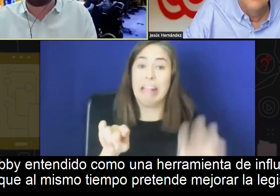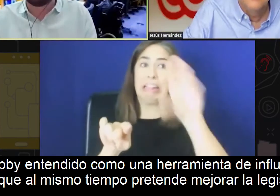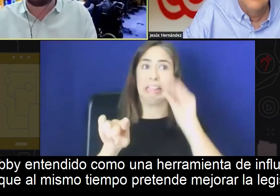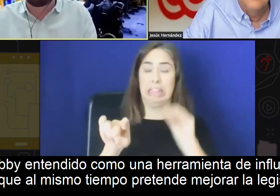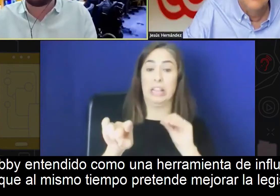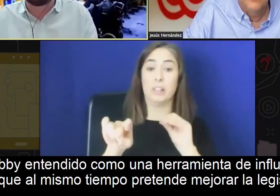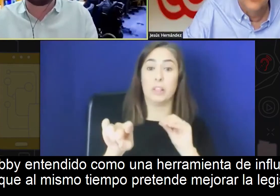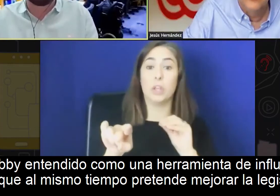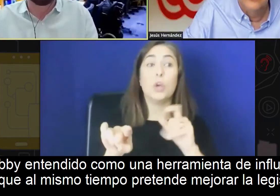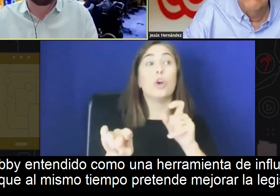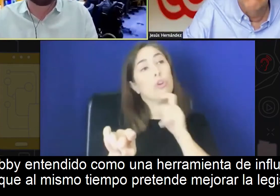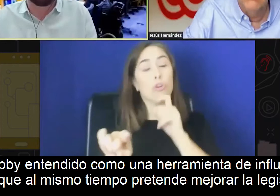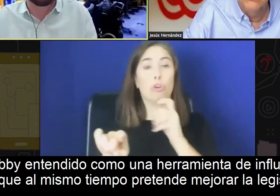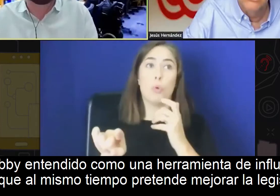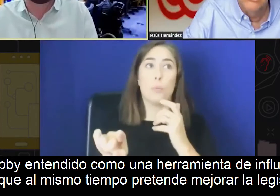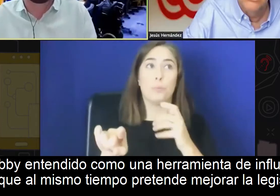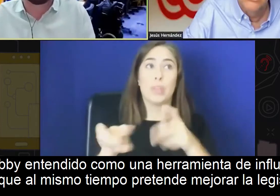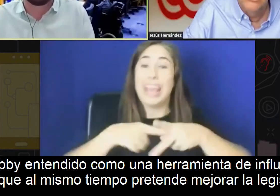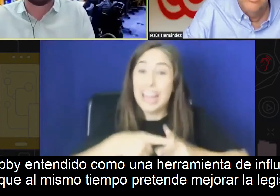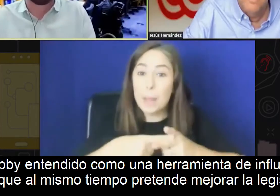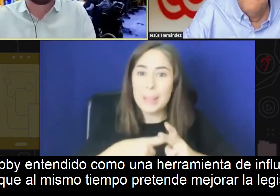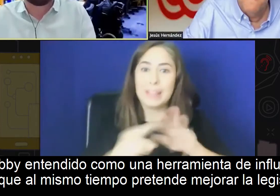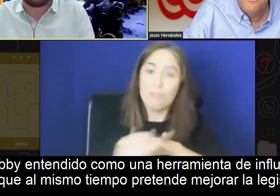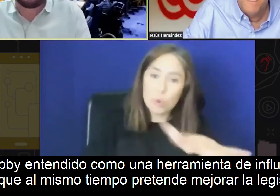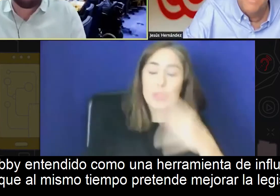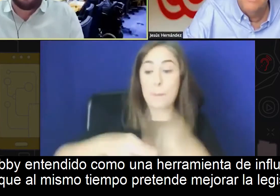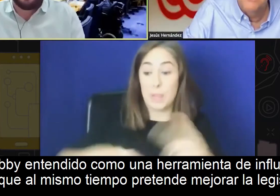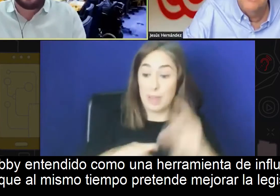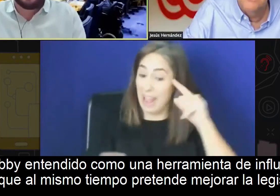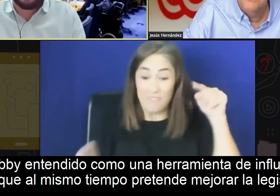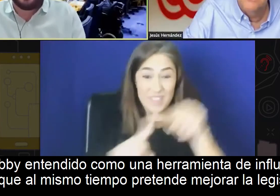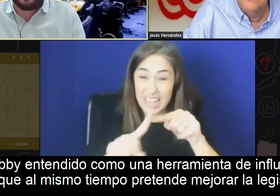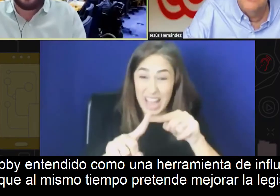de influencia política, pero que al mismo tiempo al final lo que pretende es mejorar